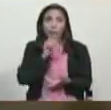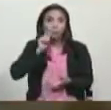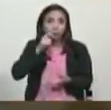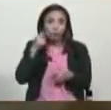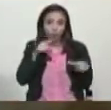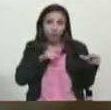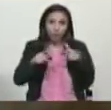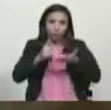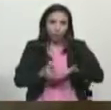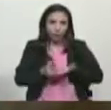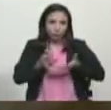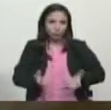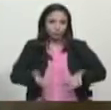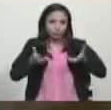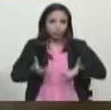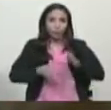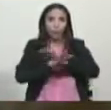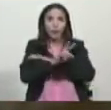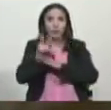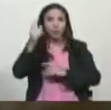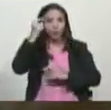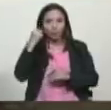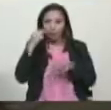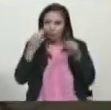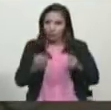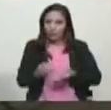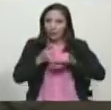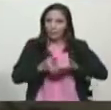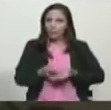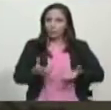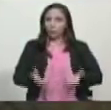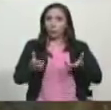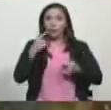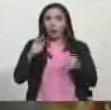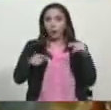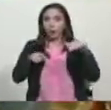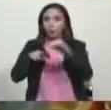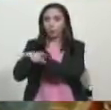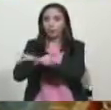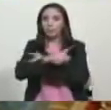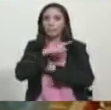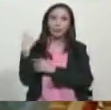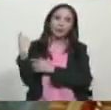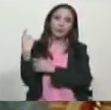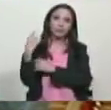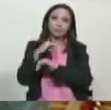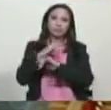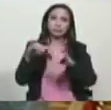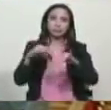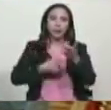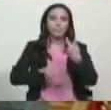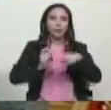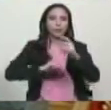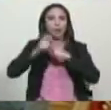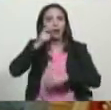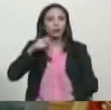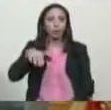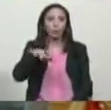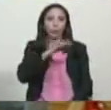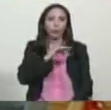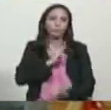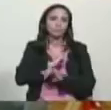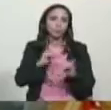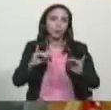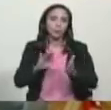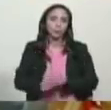peso correspondiente a sus 42 días, se va al matadero y después, por supuesto, es beneficiado para ser vendido,